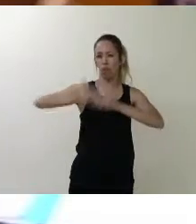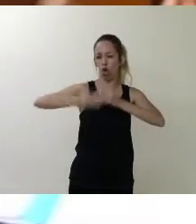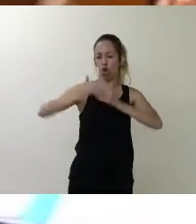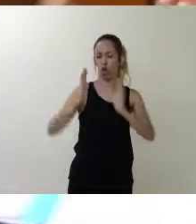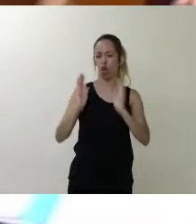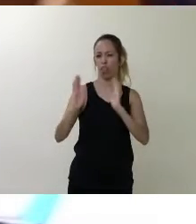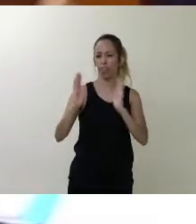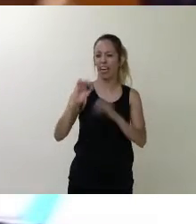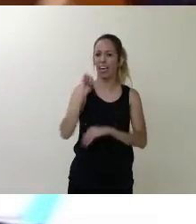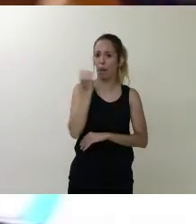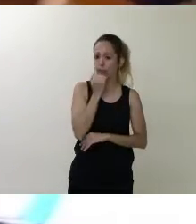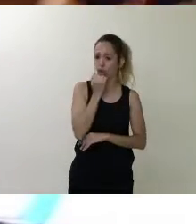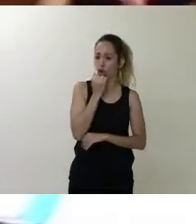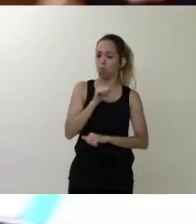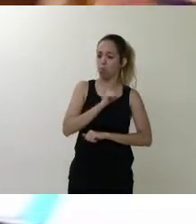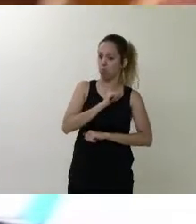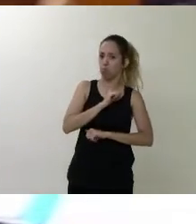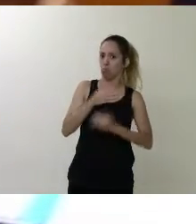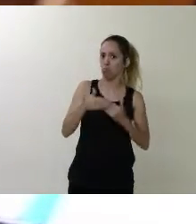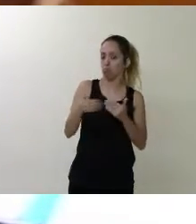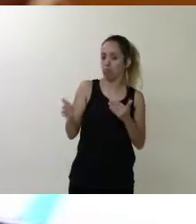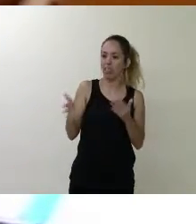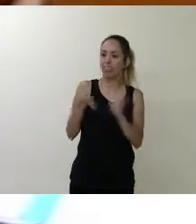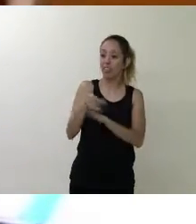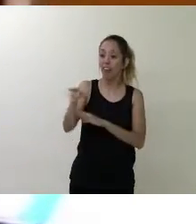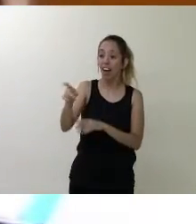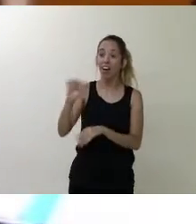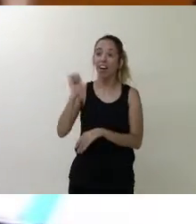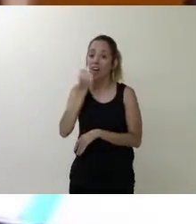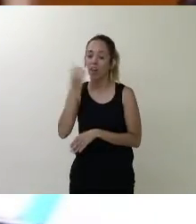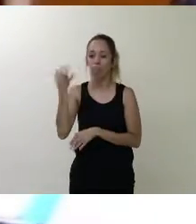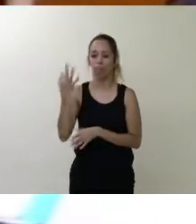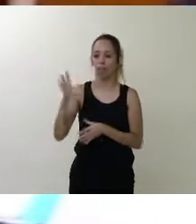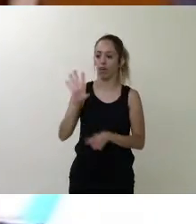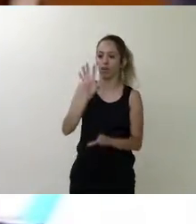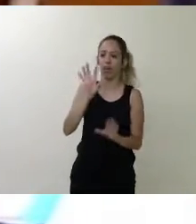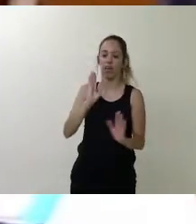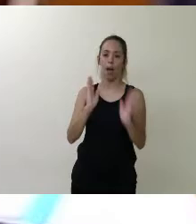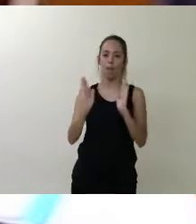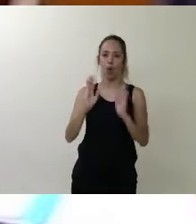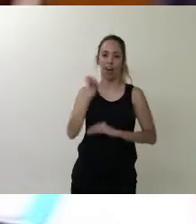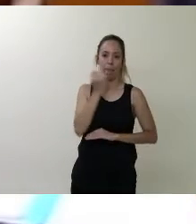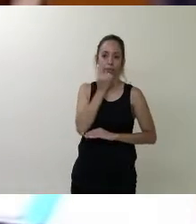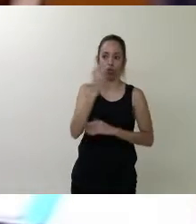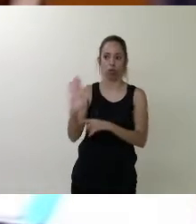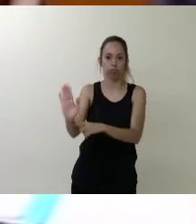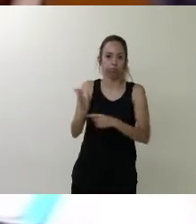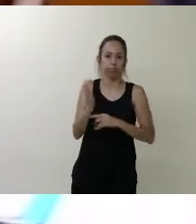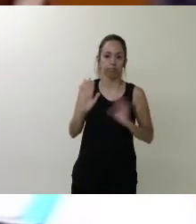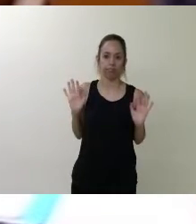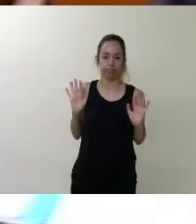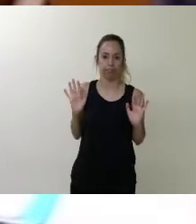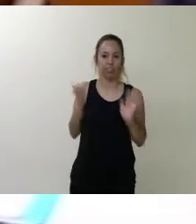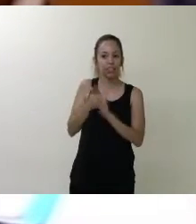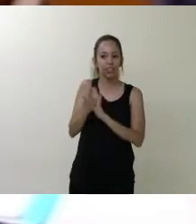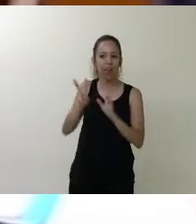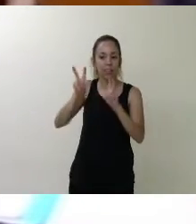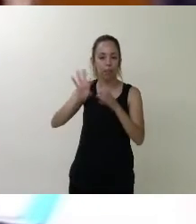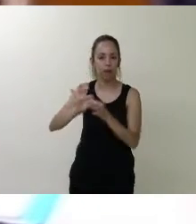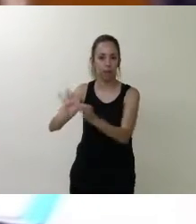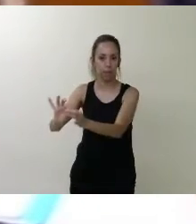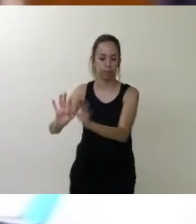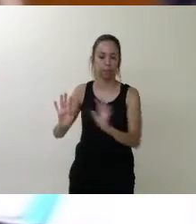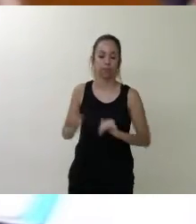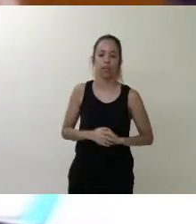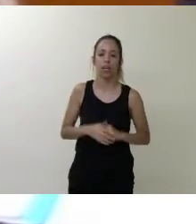Sin embargo, esta reclamación está totalmente alejada del contenido del expediente que se pone en cuestión, ¿no? Y por lo tanto, tampoco se